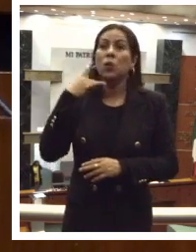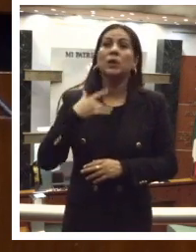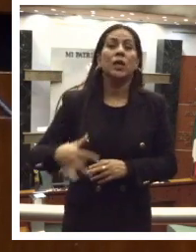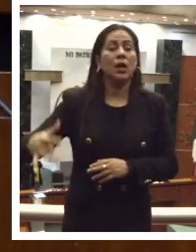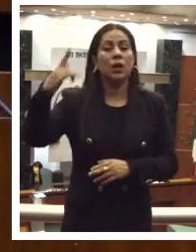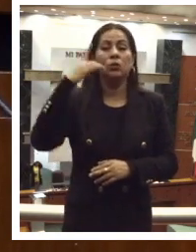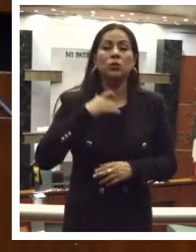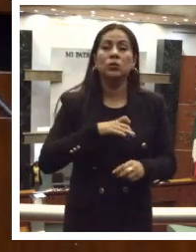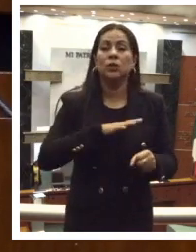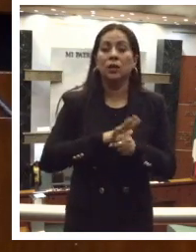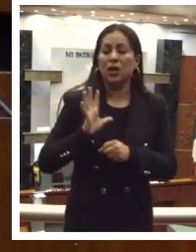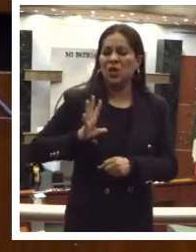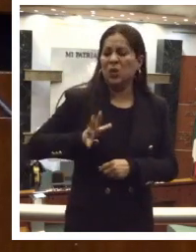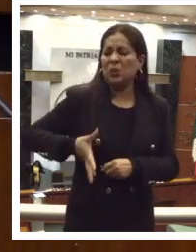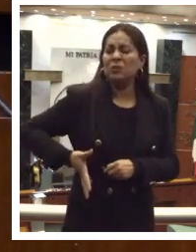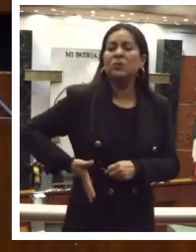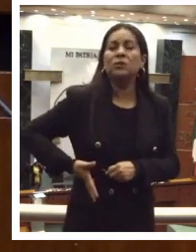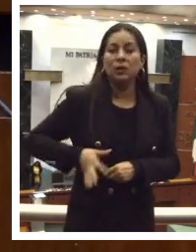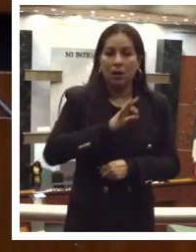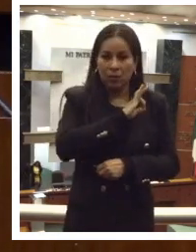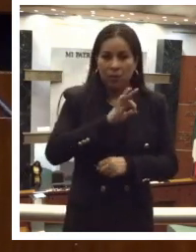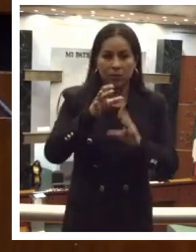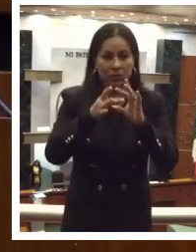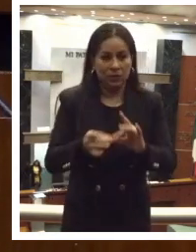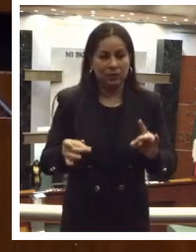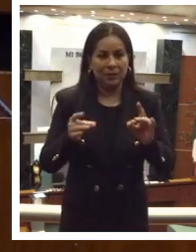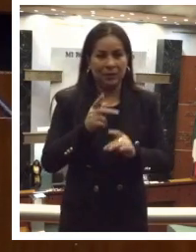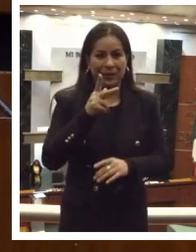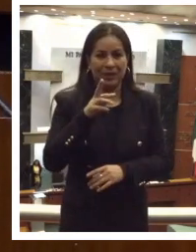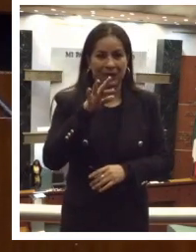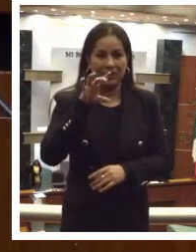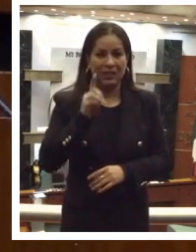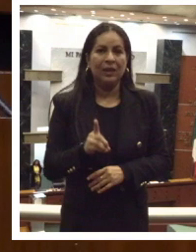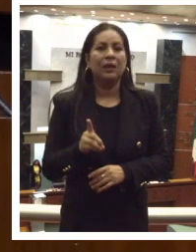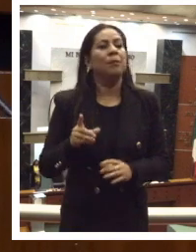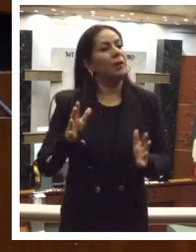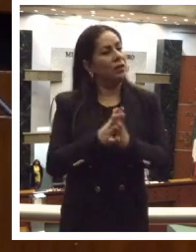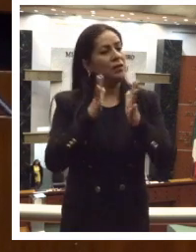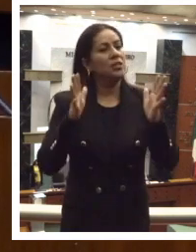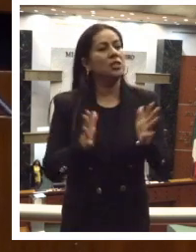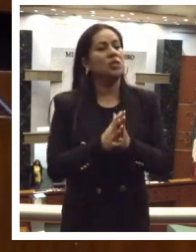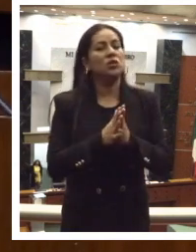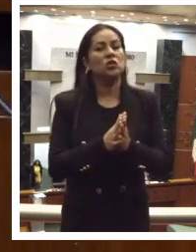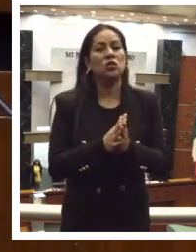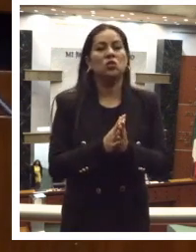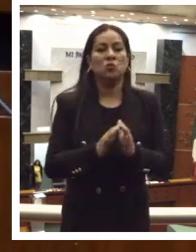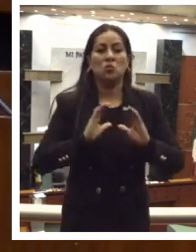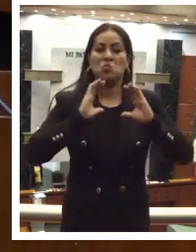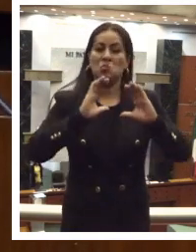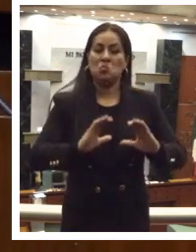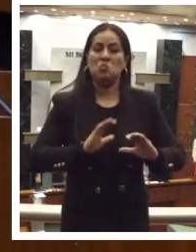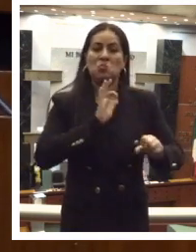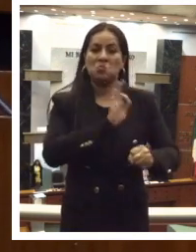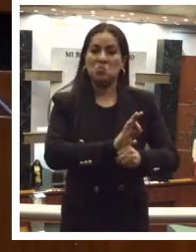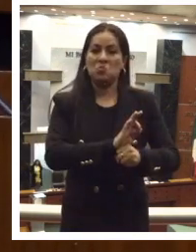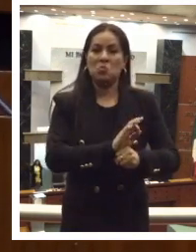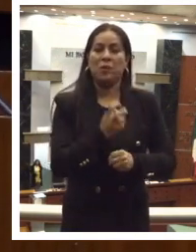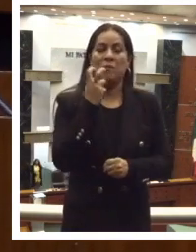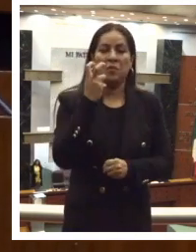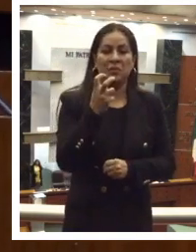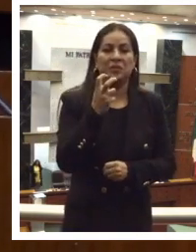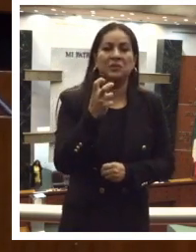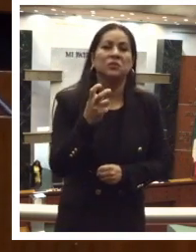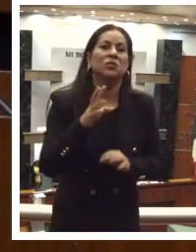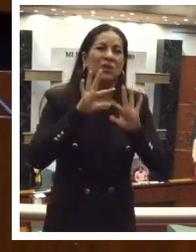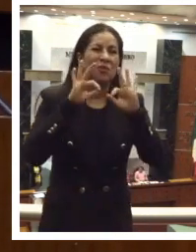lucha de la que orgullosamente podemos decir que el PRD fue partícipe y fiel precursor. Por eso, en